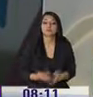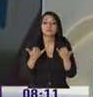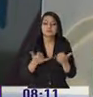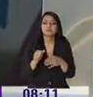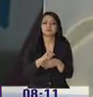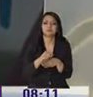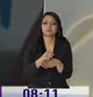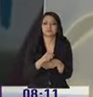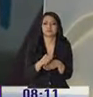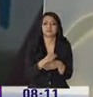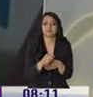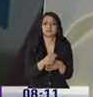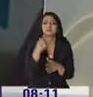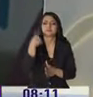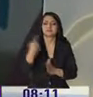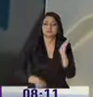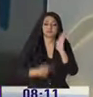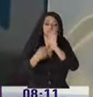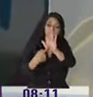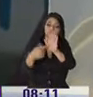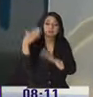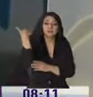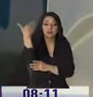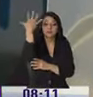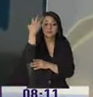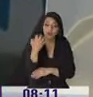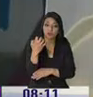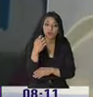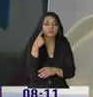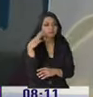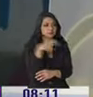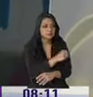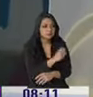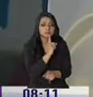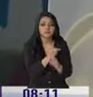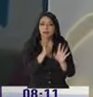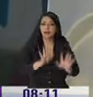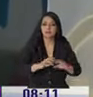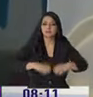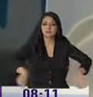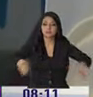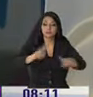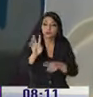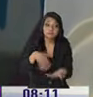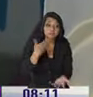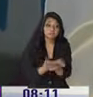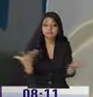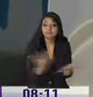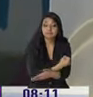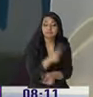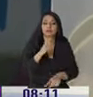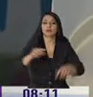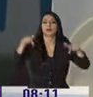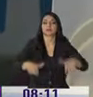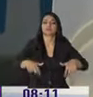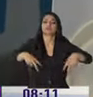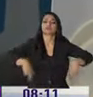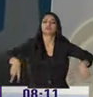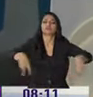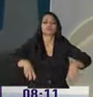que el alcalde Rodas se dé cuenta que así vamos a estar cuando él venga a sacarnos de aquí. No vamos